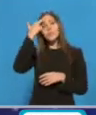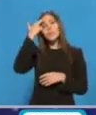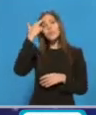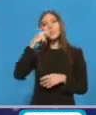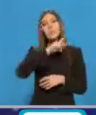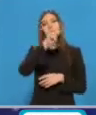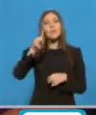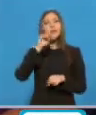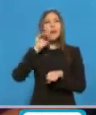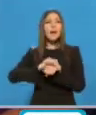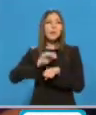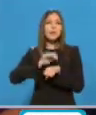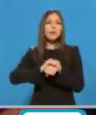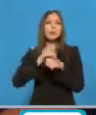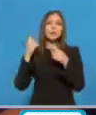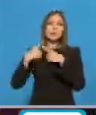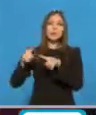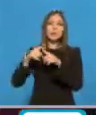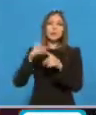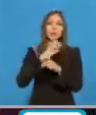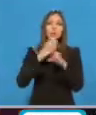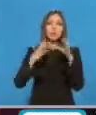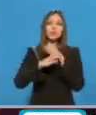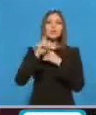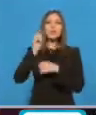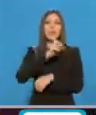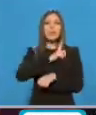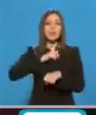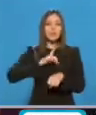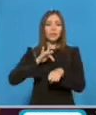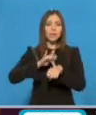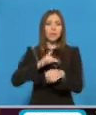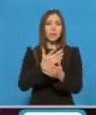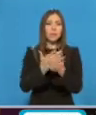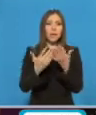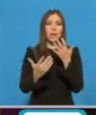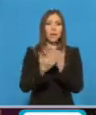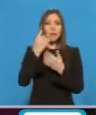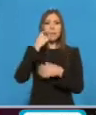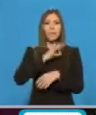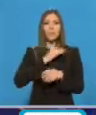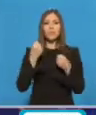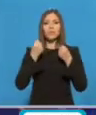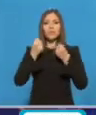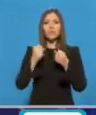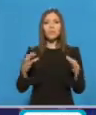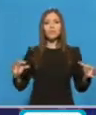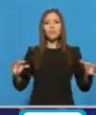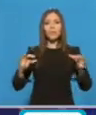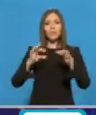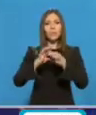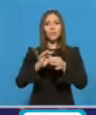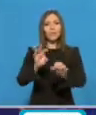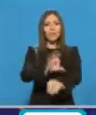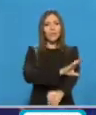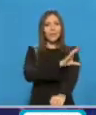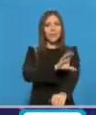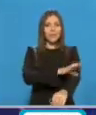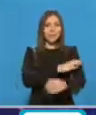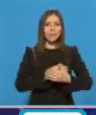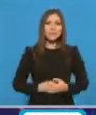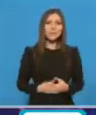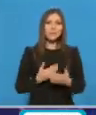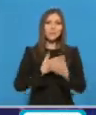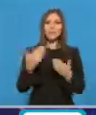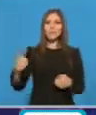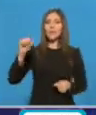nuestros amigos las partes que deben de tocar con sus dos manos para lograr esta polaridad, esta armonía. Bien,